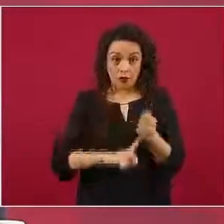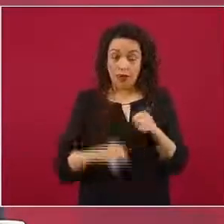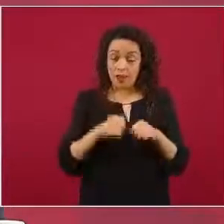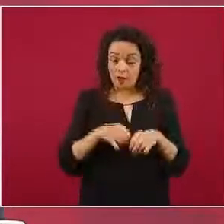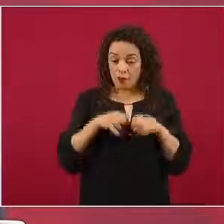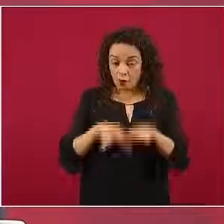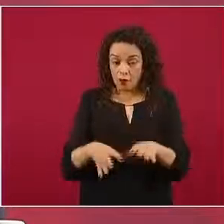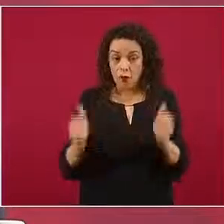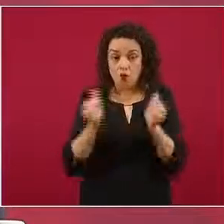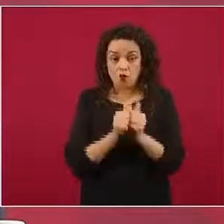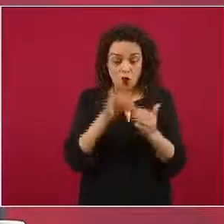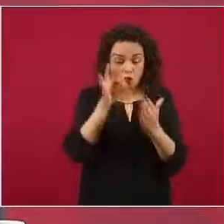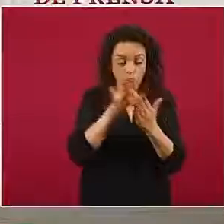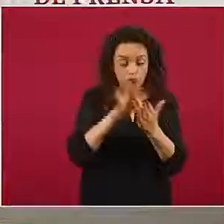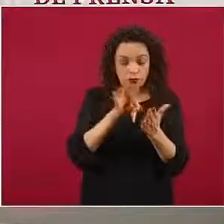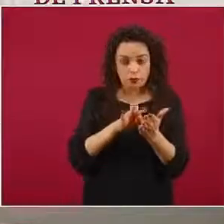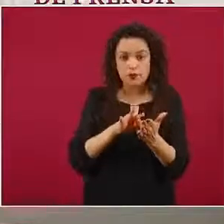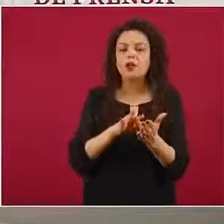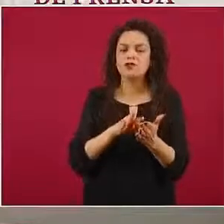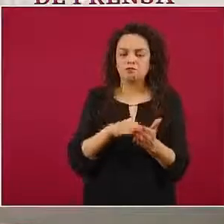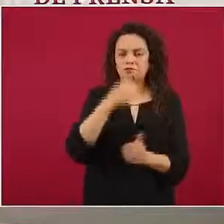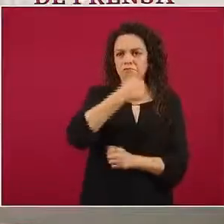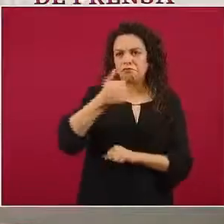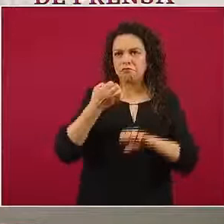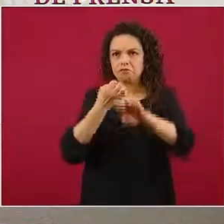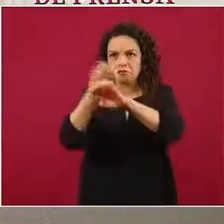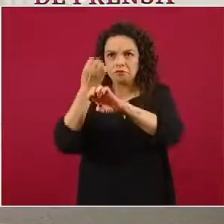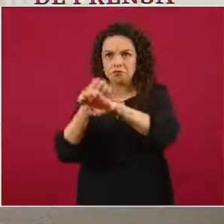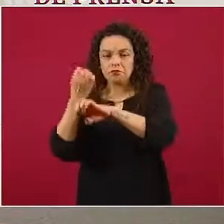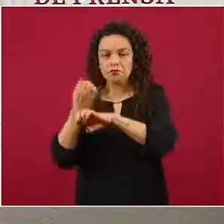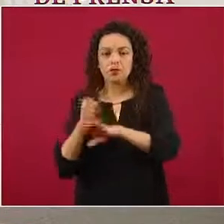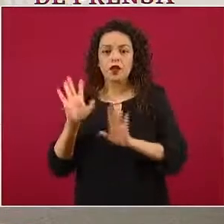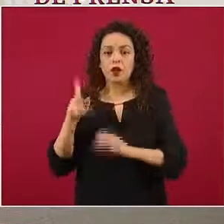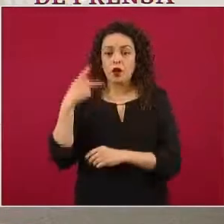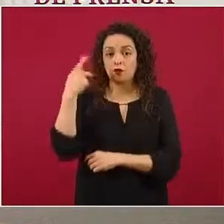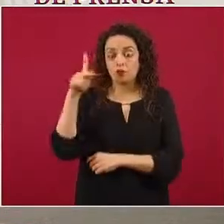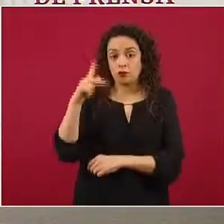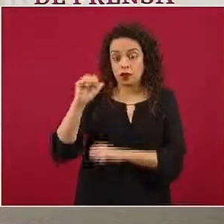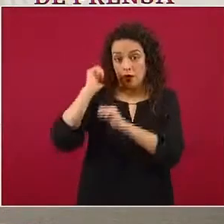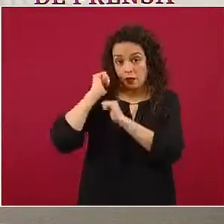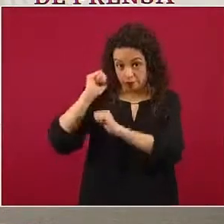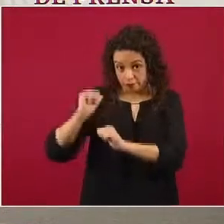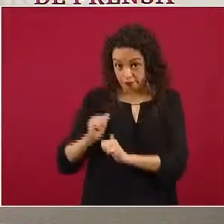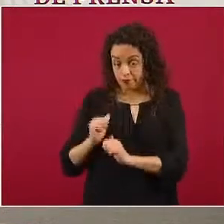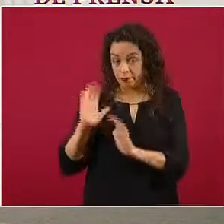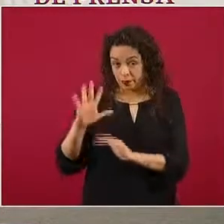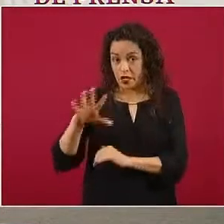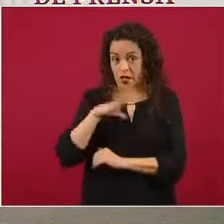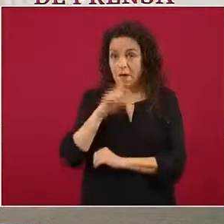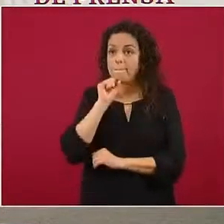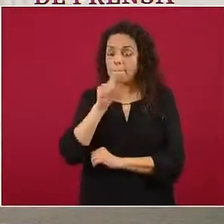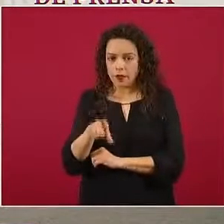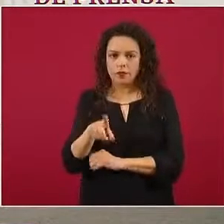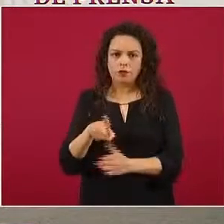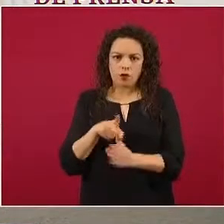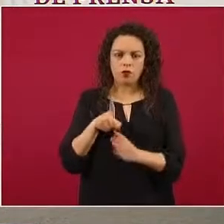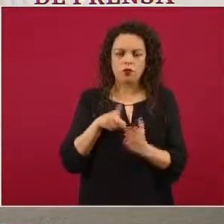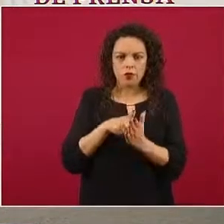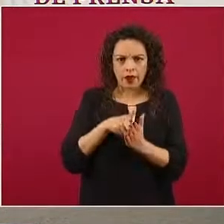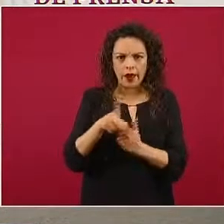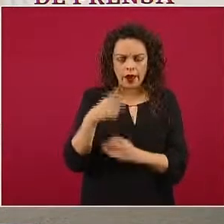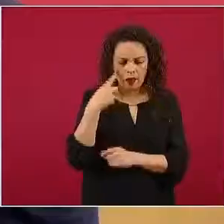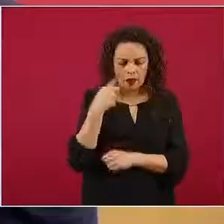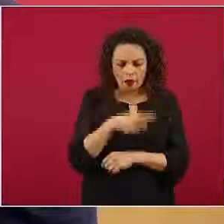información, las entidades federativas pueden tomar medidas, recordemos que ellas son también autoridades sanitarias, pueden tomar